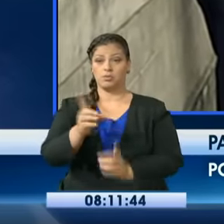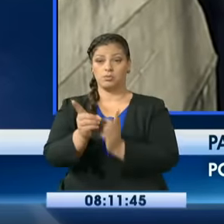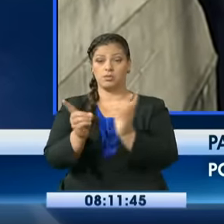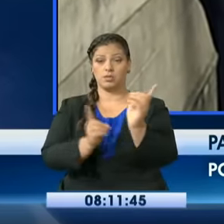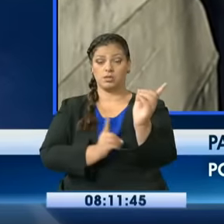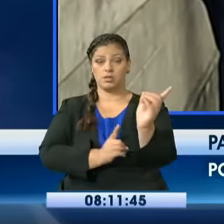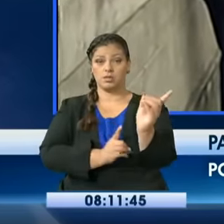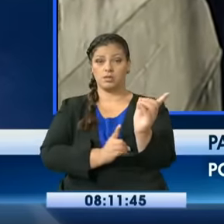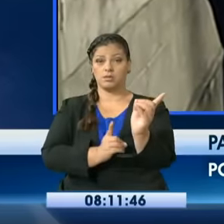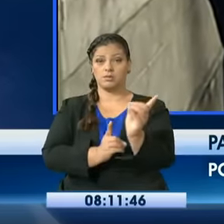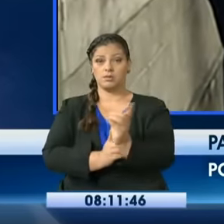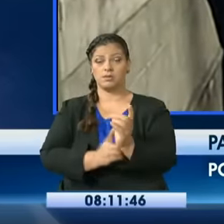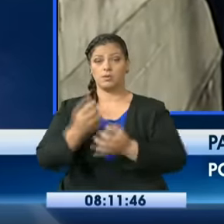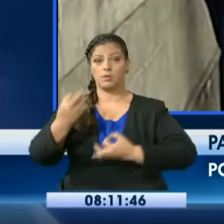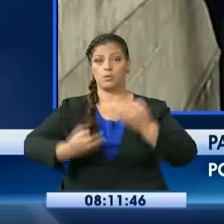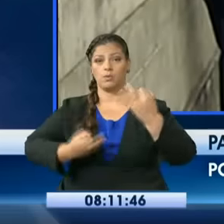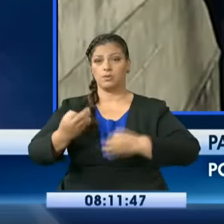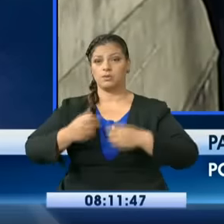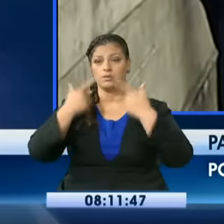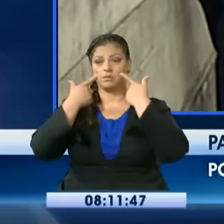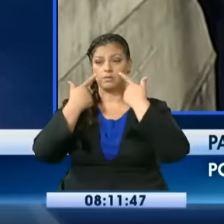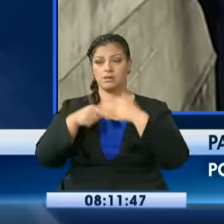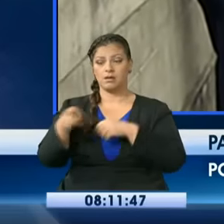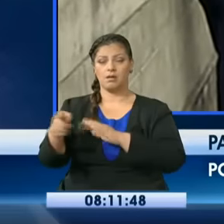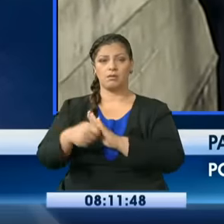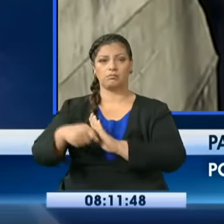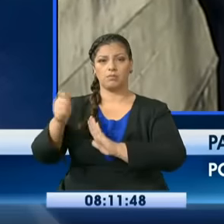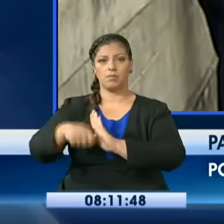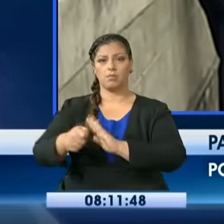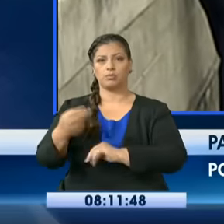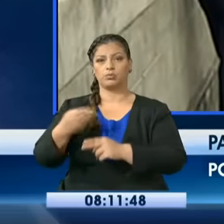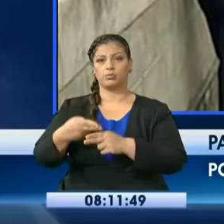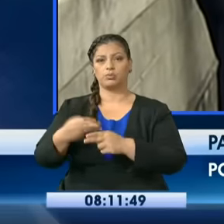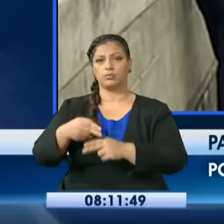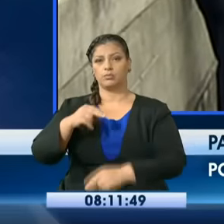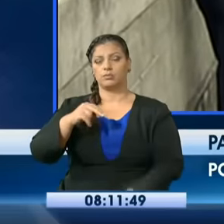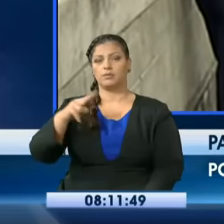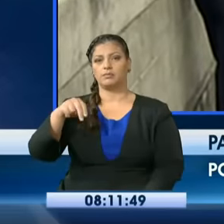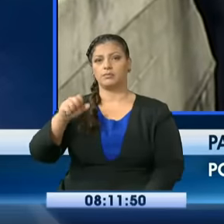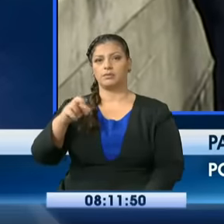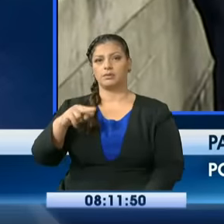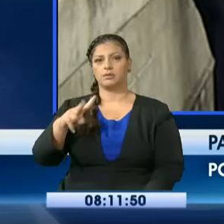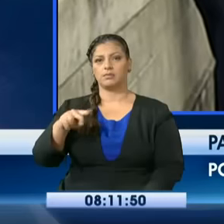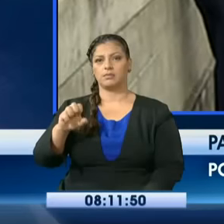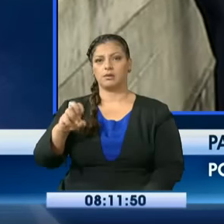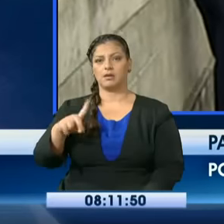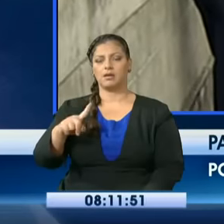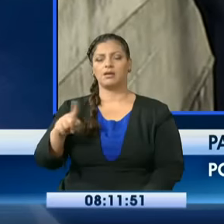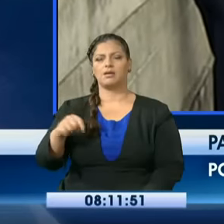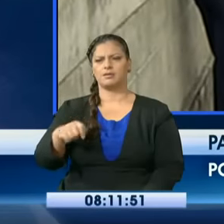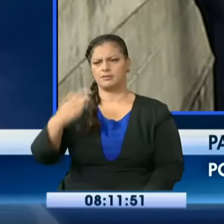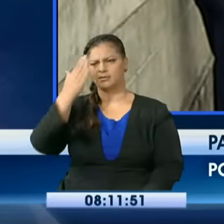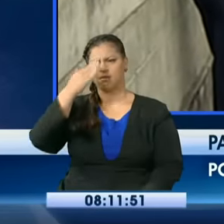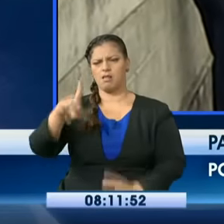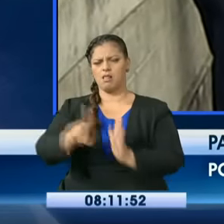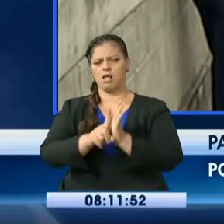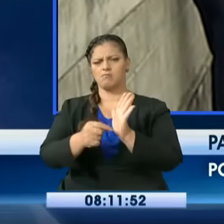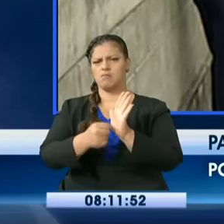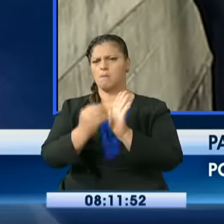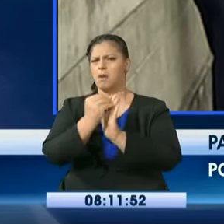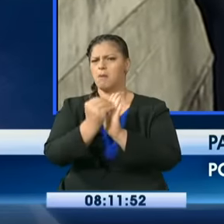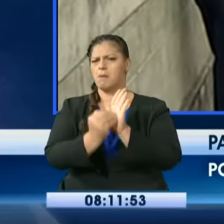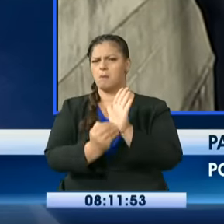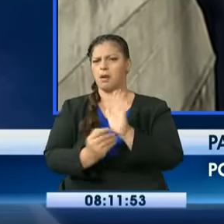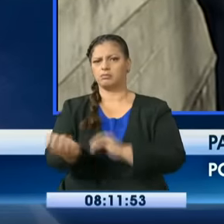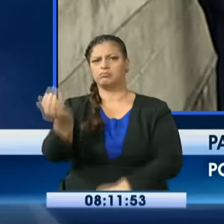directas, perpendiculares, directas, aplomadas. Es un hombre de leyes, conoce y sabe su trabajo,